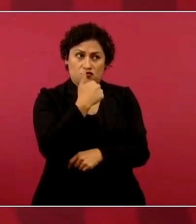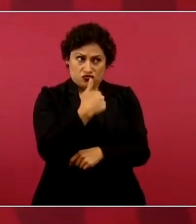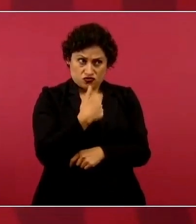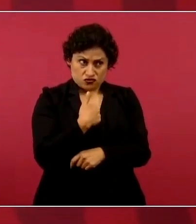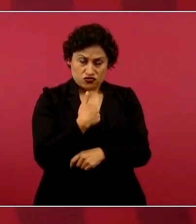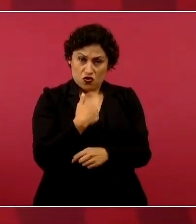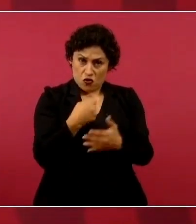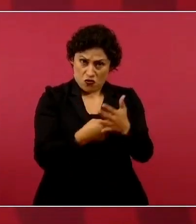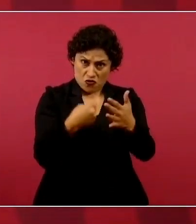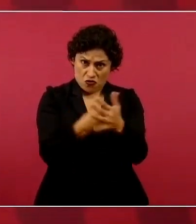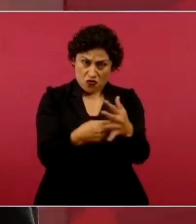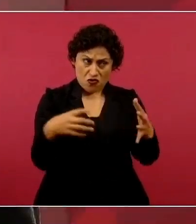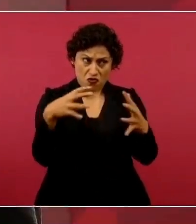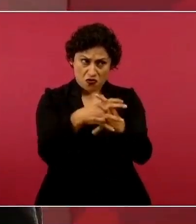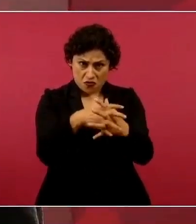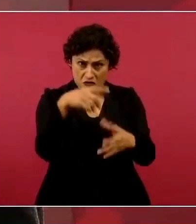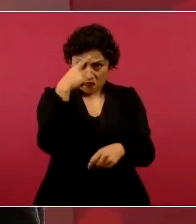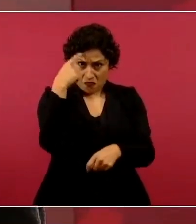hacendado.